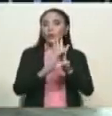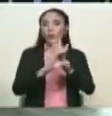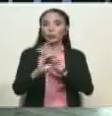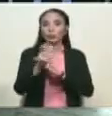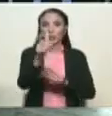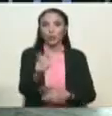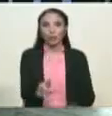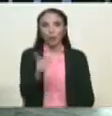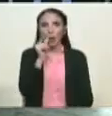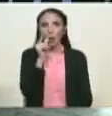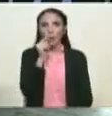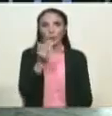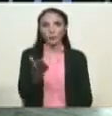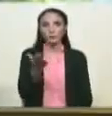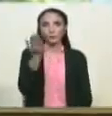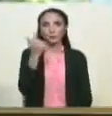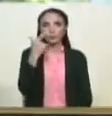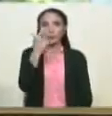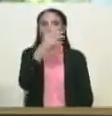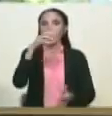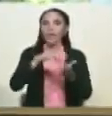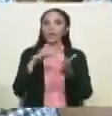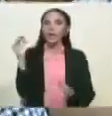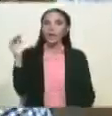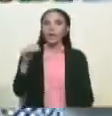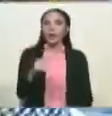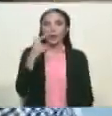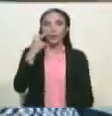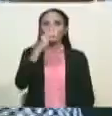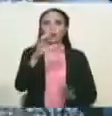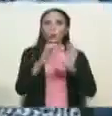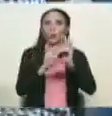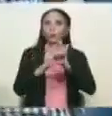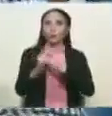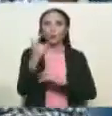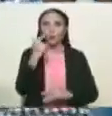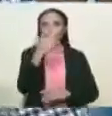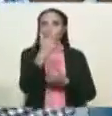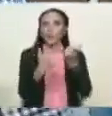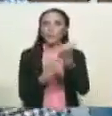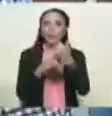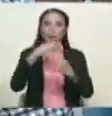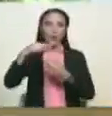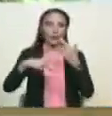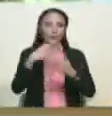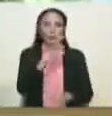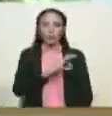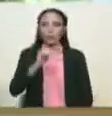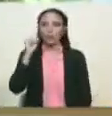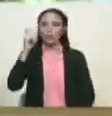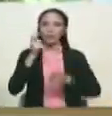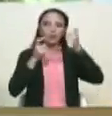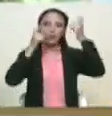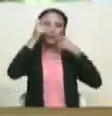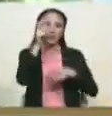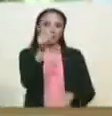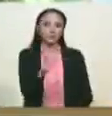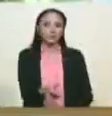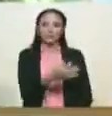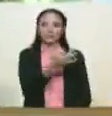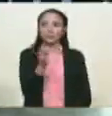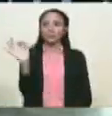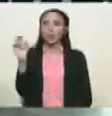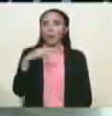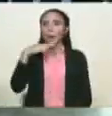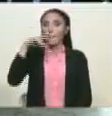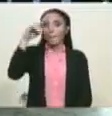Ricardo Molina, camarada del estado Aragua, constituyente revolucionario, socialista, chavista,